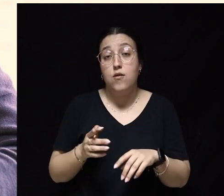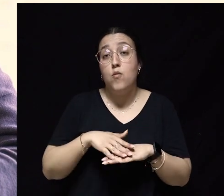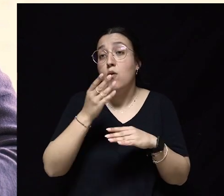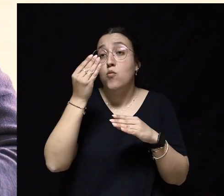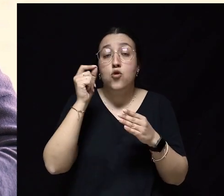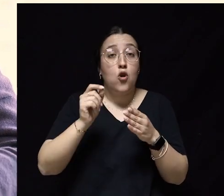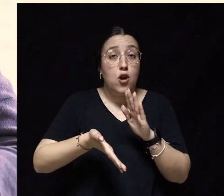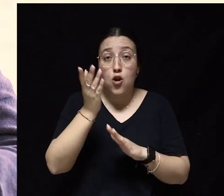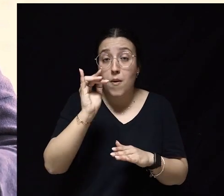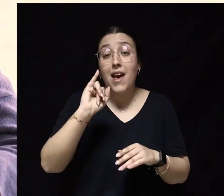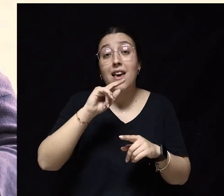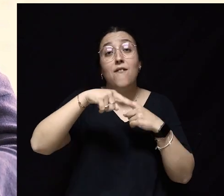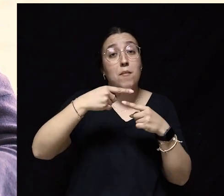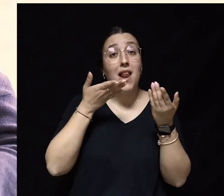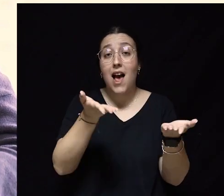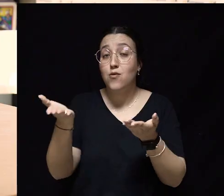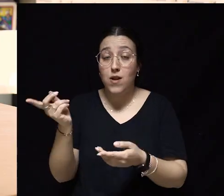más, porque